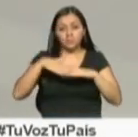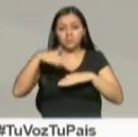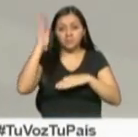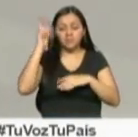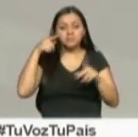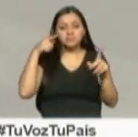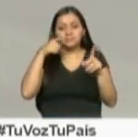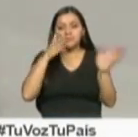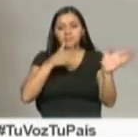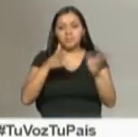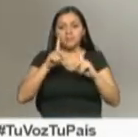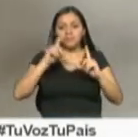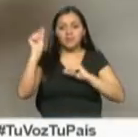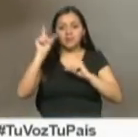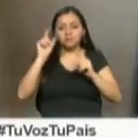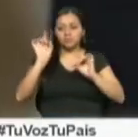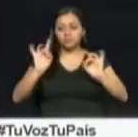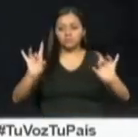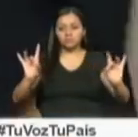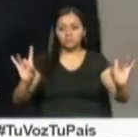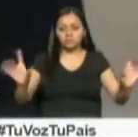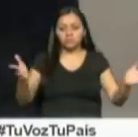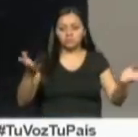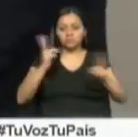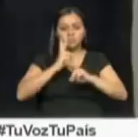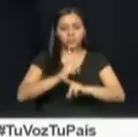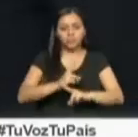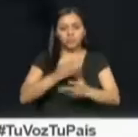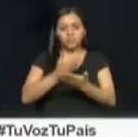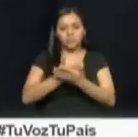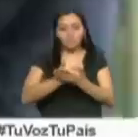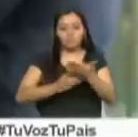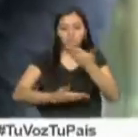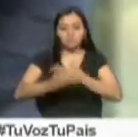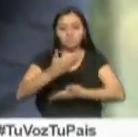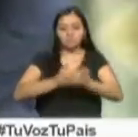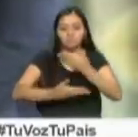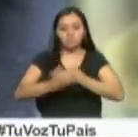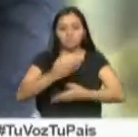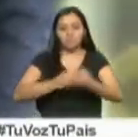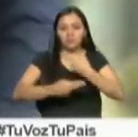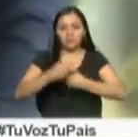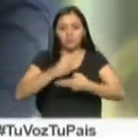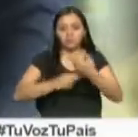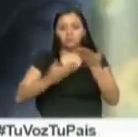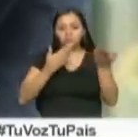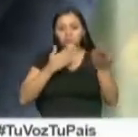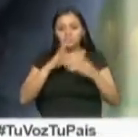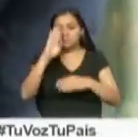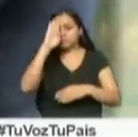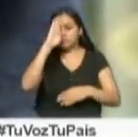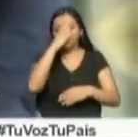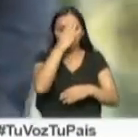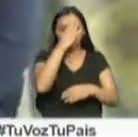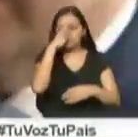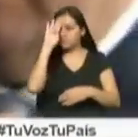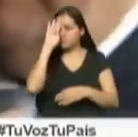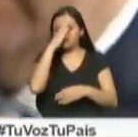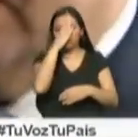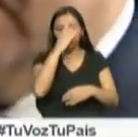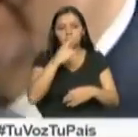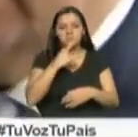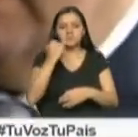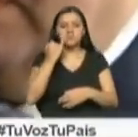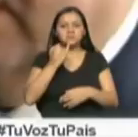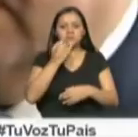torno a su política migratoria, el proteccionismo económico que dificulta el intercambio comercial y su cambio de postura sobre la creación de 2 estados en Israel